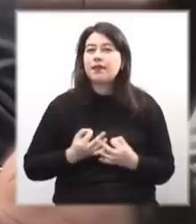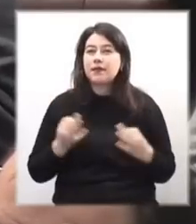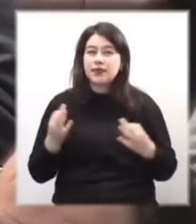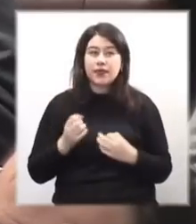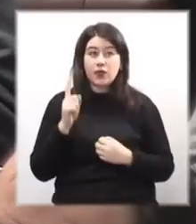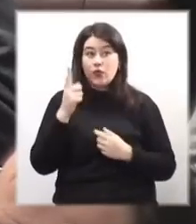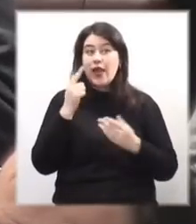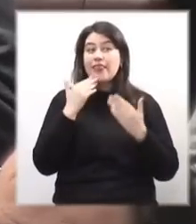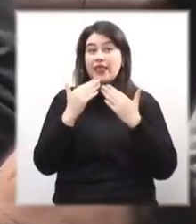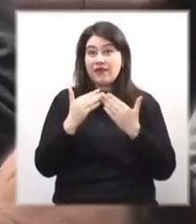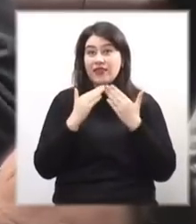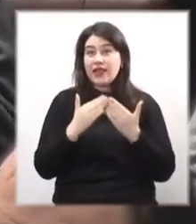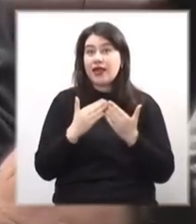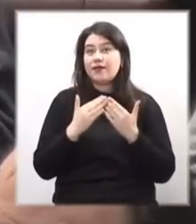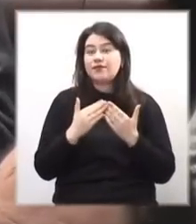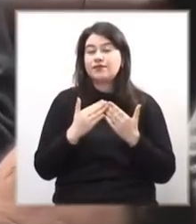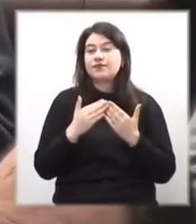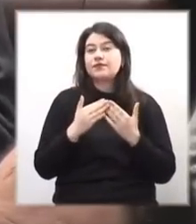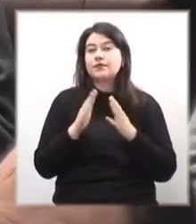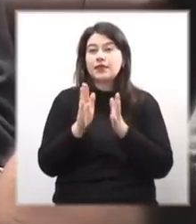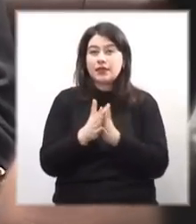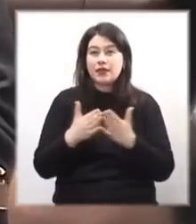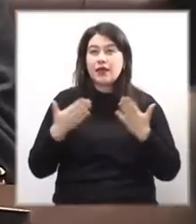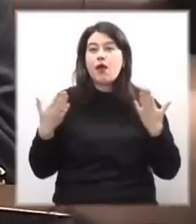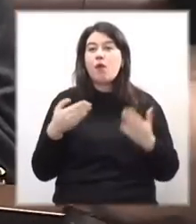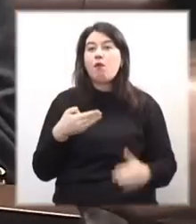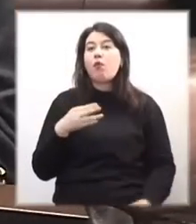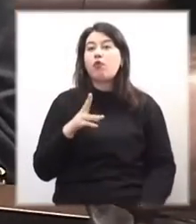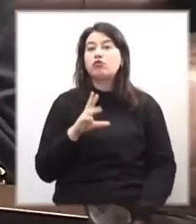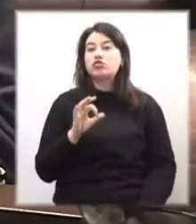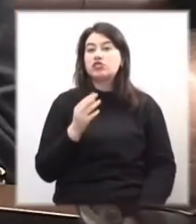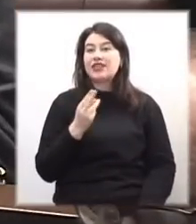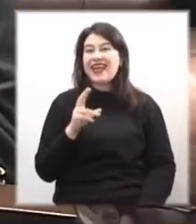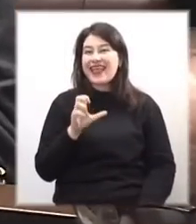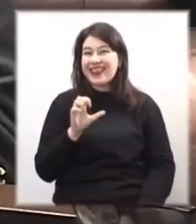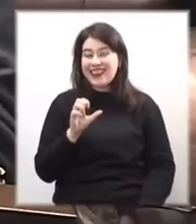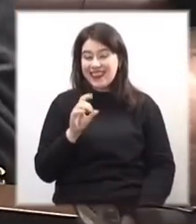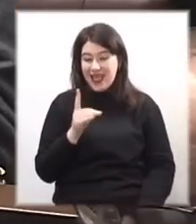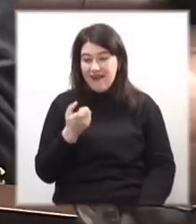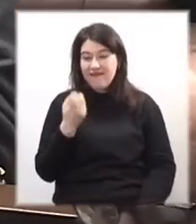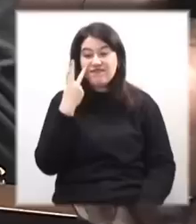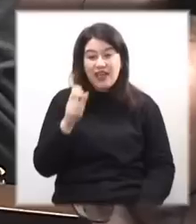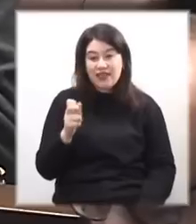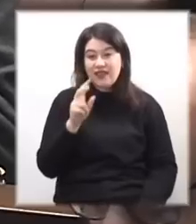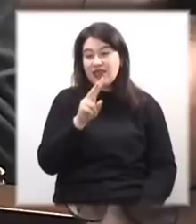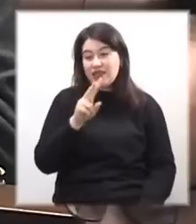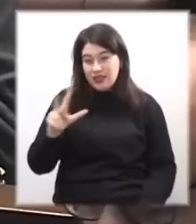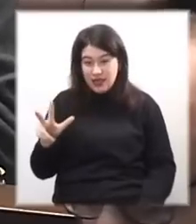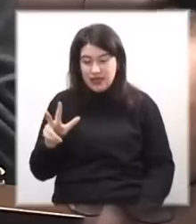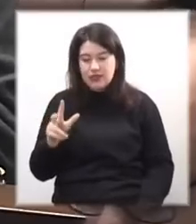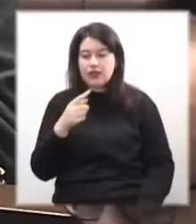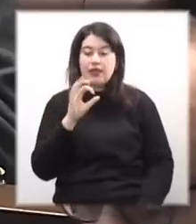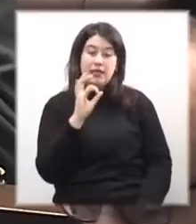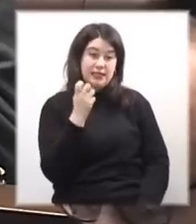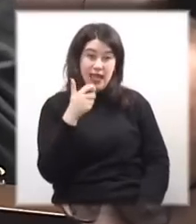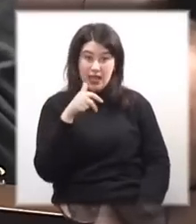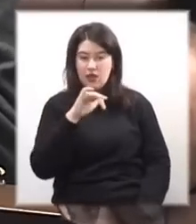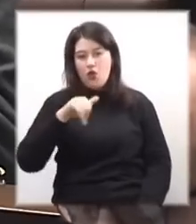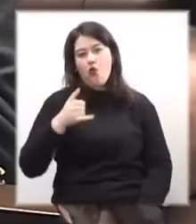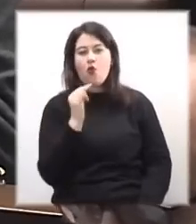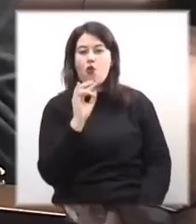Particularmente en una entrevista en el semanario Búsqueda el 23 de marzo del 2023 de este año, Sanjurjo